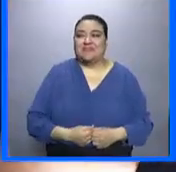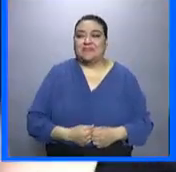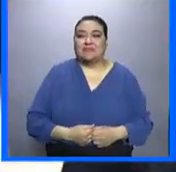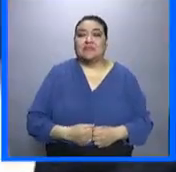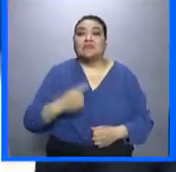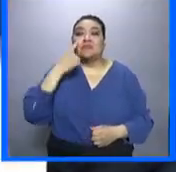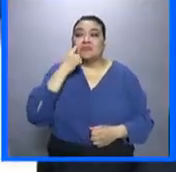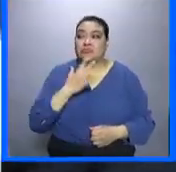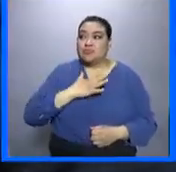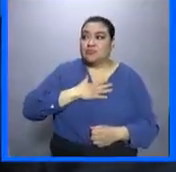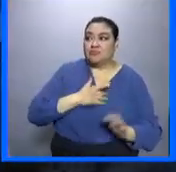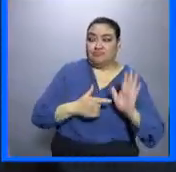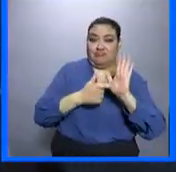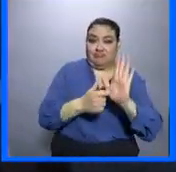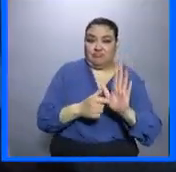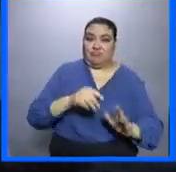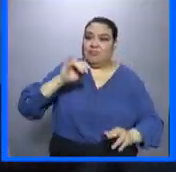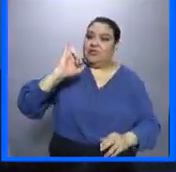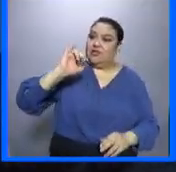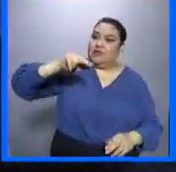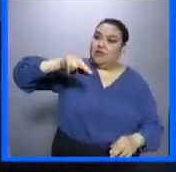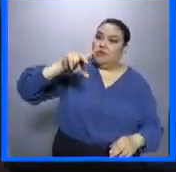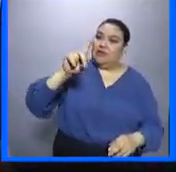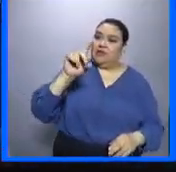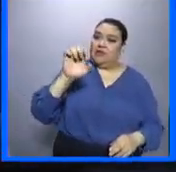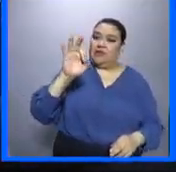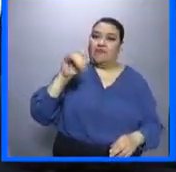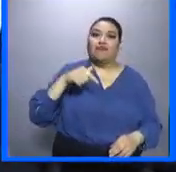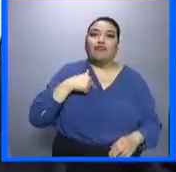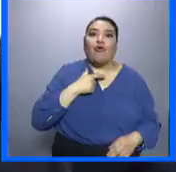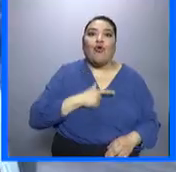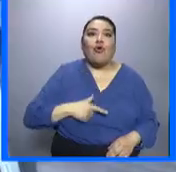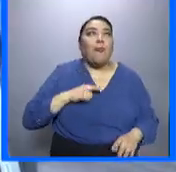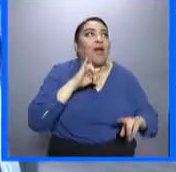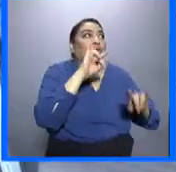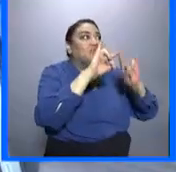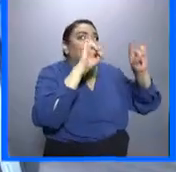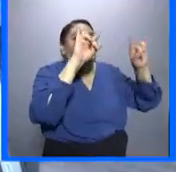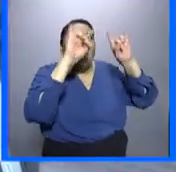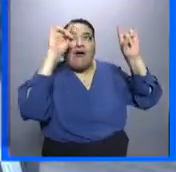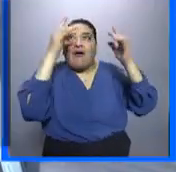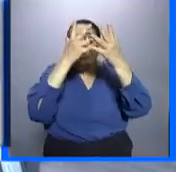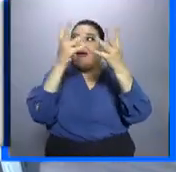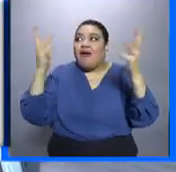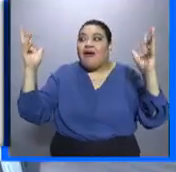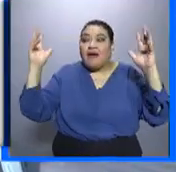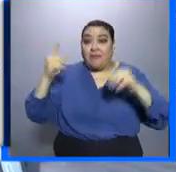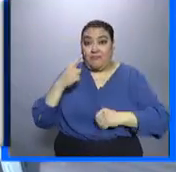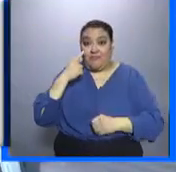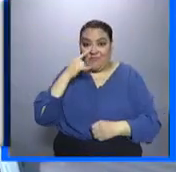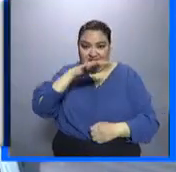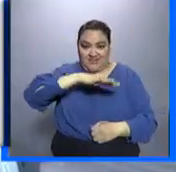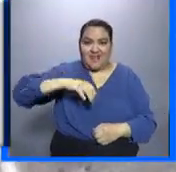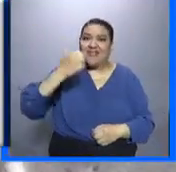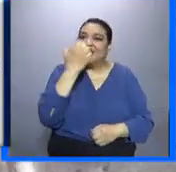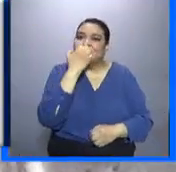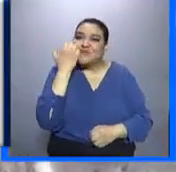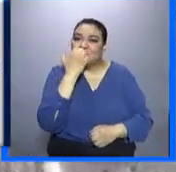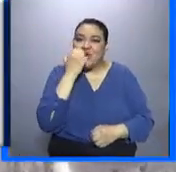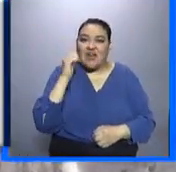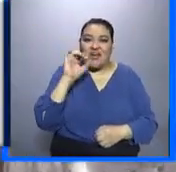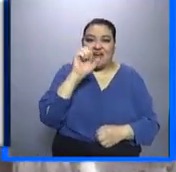Para mí exponer en San Ildefonso es algo pues que supera mis expectativas. Nunca imaginé. El Colegio de San Ildefonso